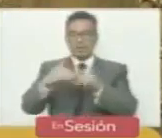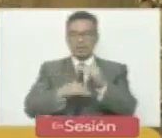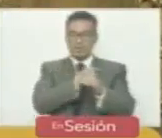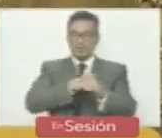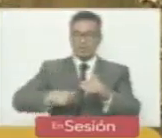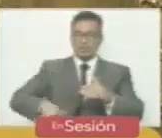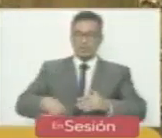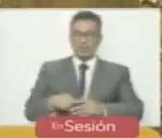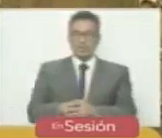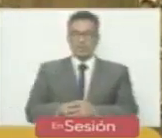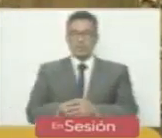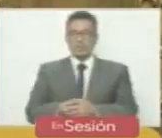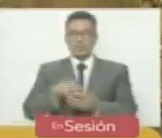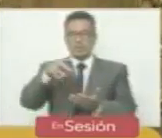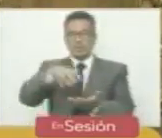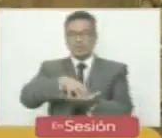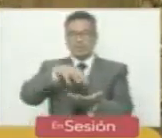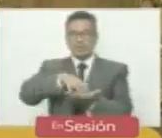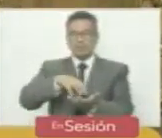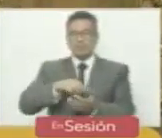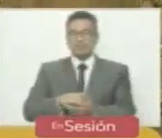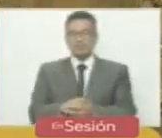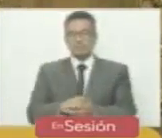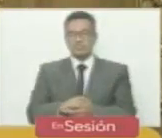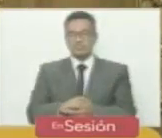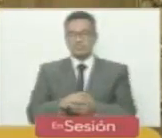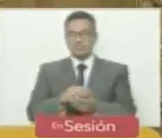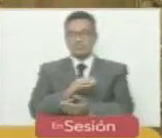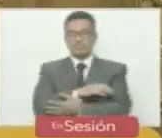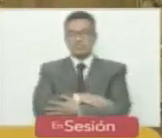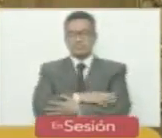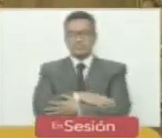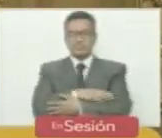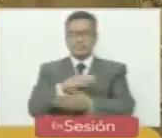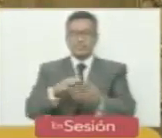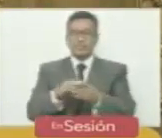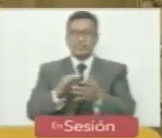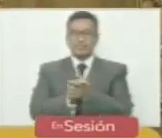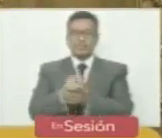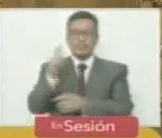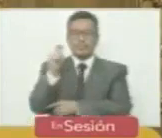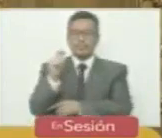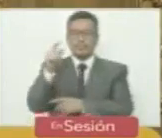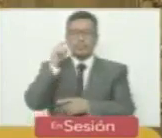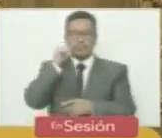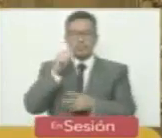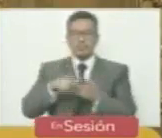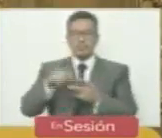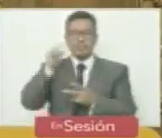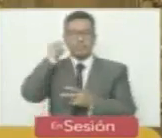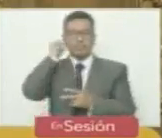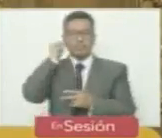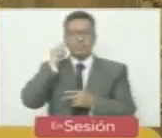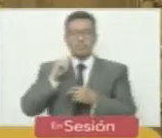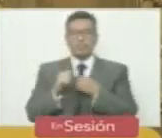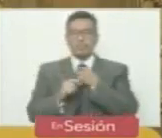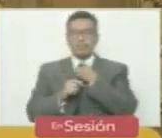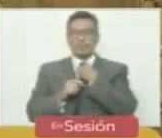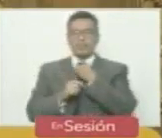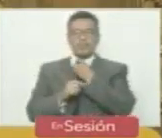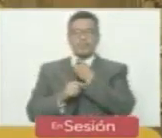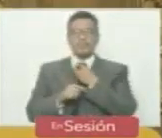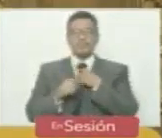vicepresidentas de esta Cámara, estimadas secretarias, colegas diputados y diputadas, pueblo de